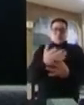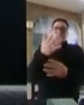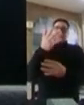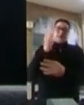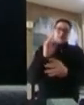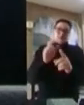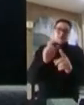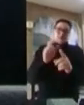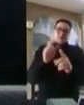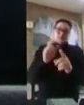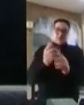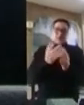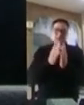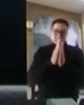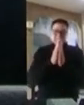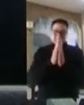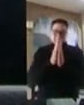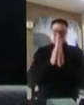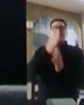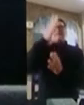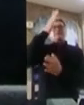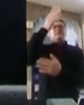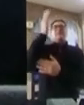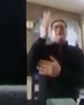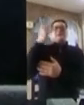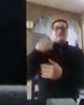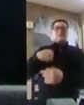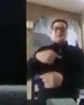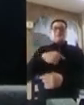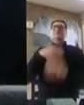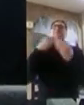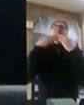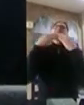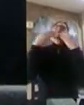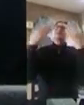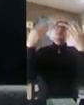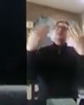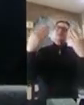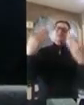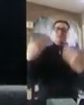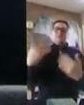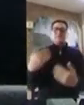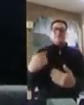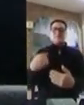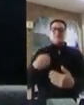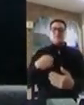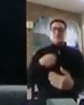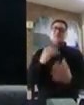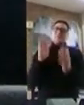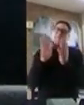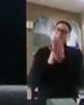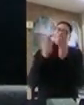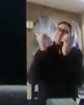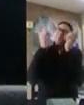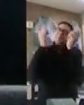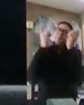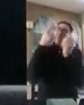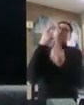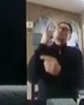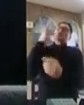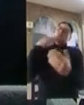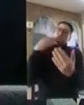damos gracias. Te bendecimos en esta mañana, porque tú eres bueno y para siempre es tu